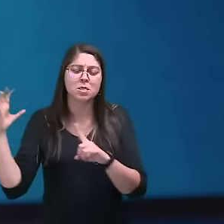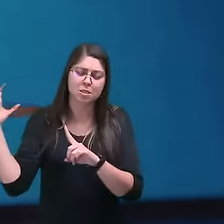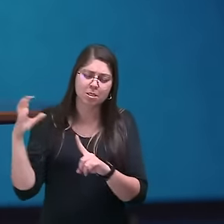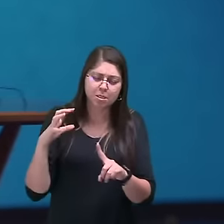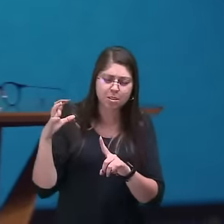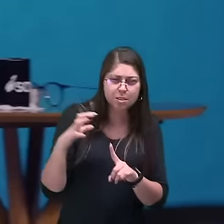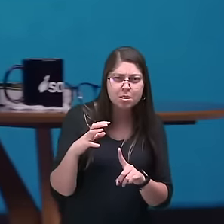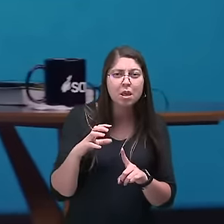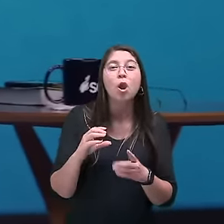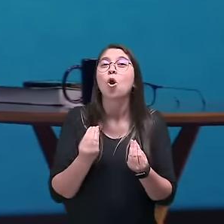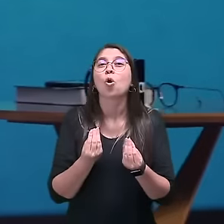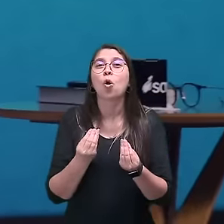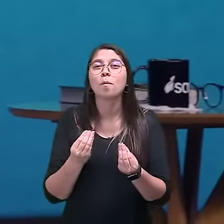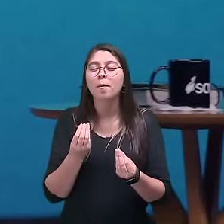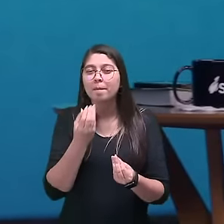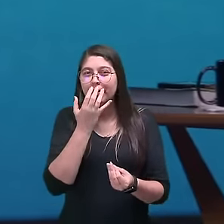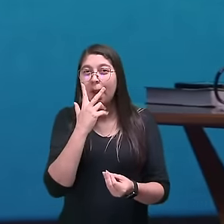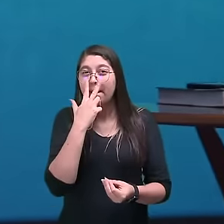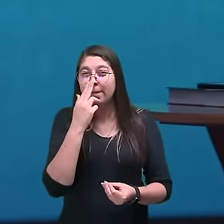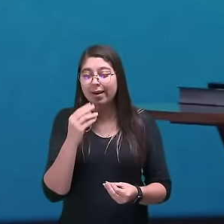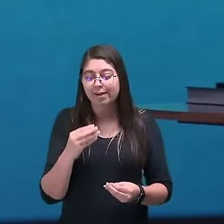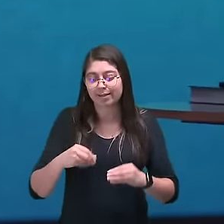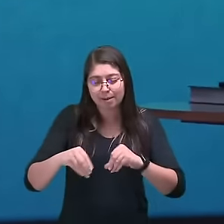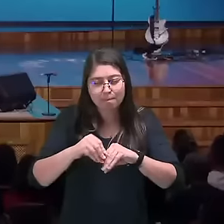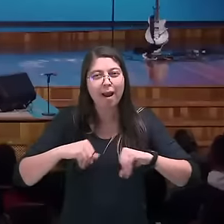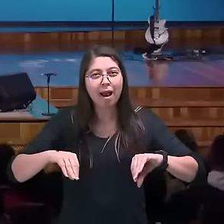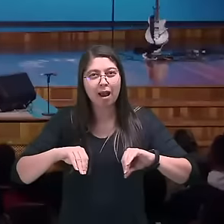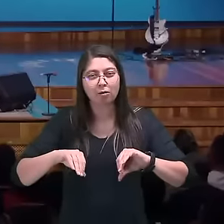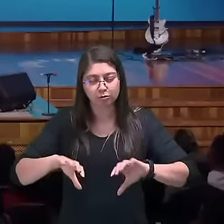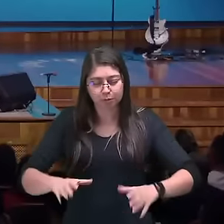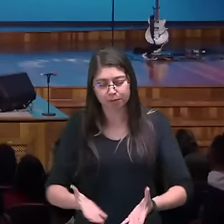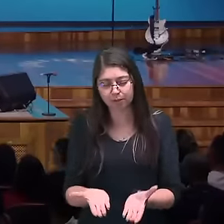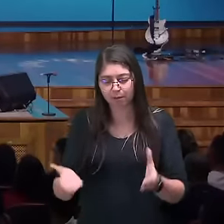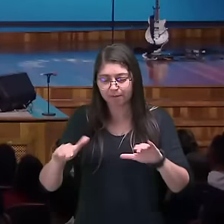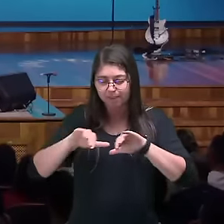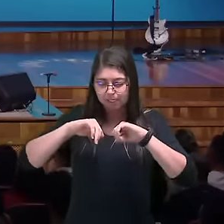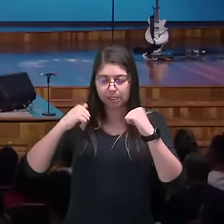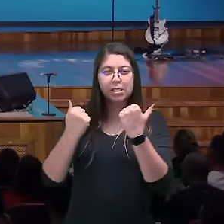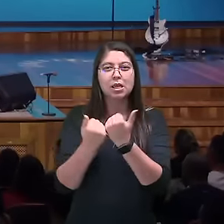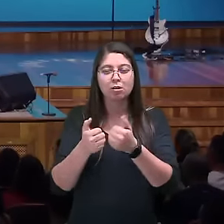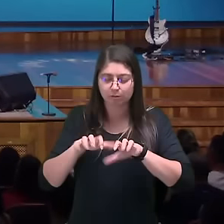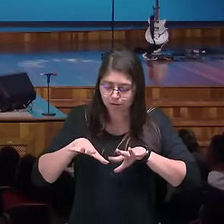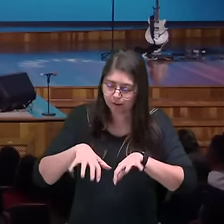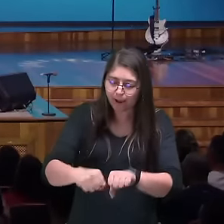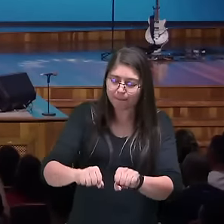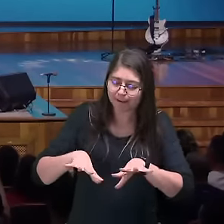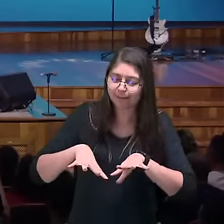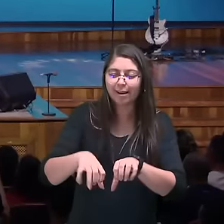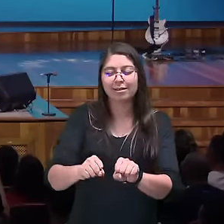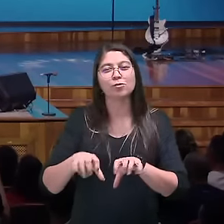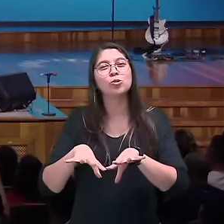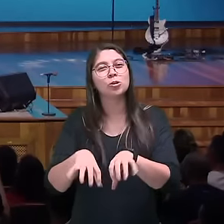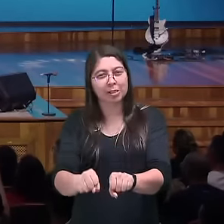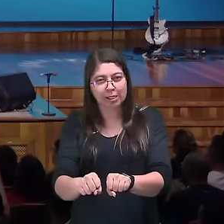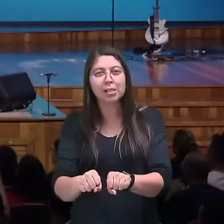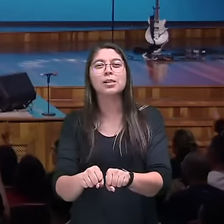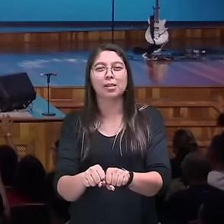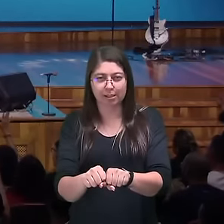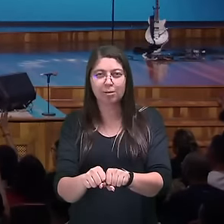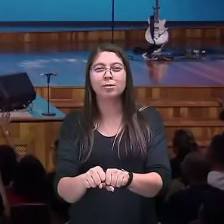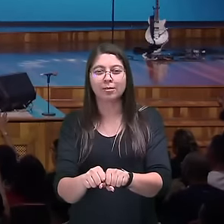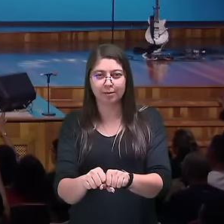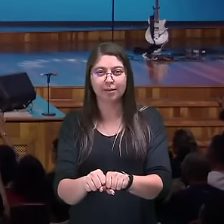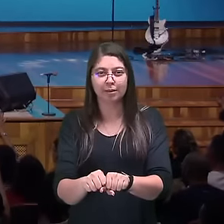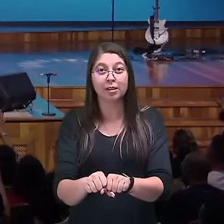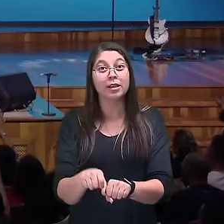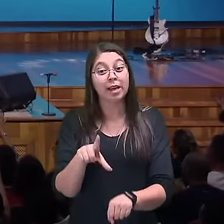amasar. Aleluya. Si está ficando difícil, se alegra. Es porque Dios decidió te levantar. Aleluya. Gloria a